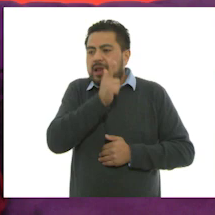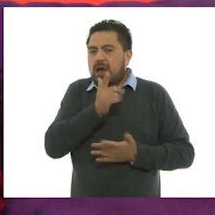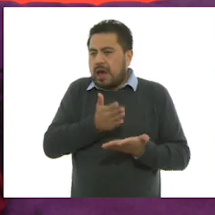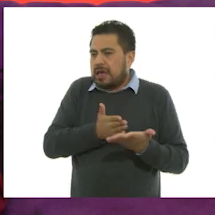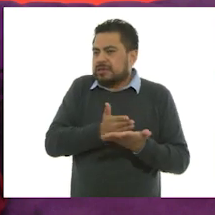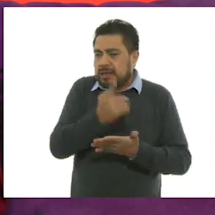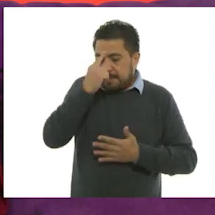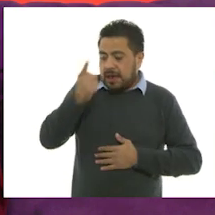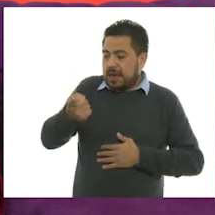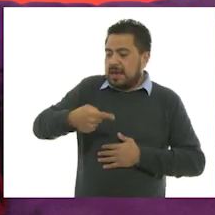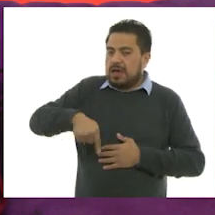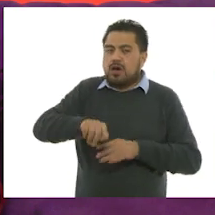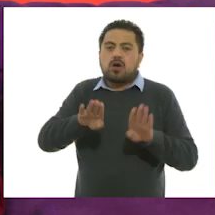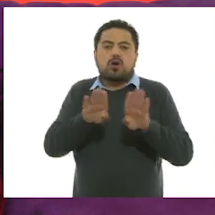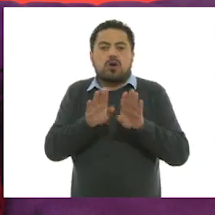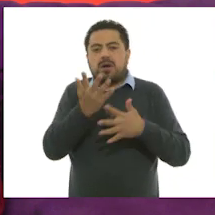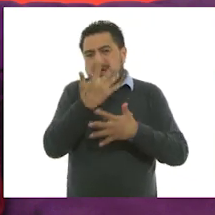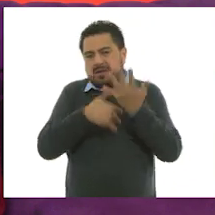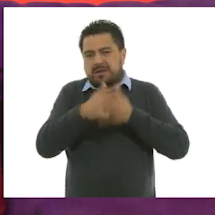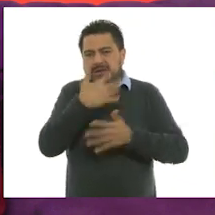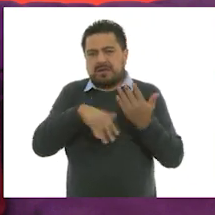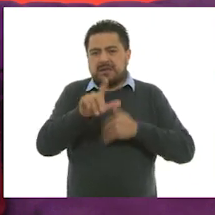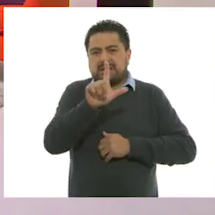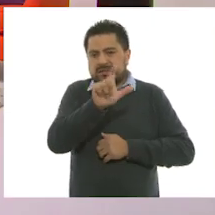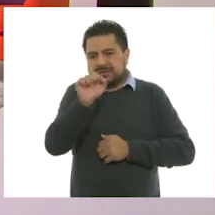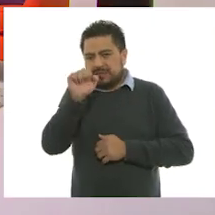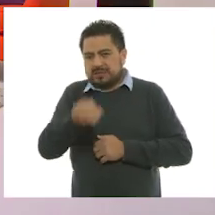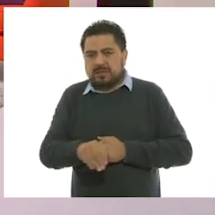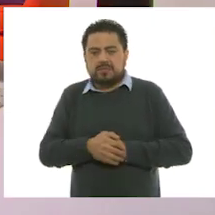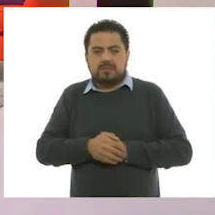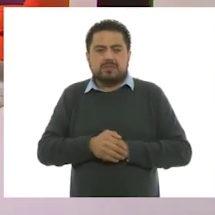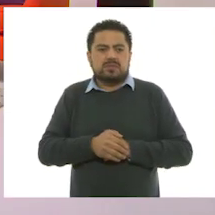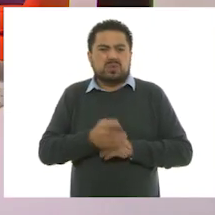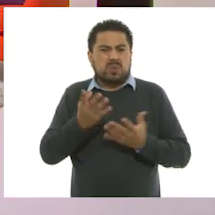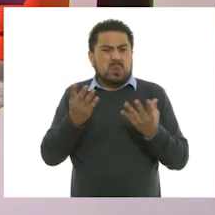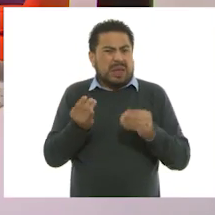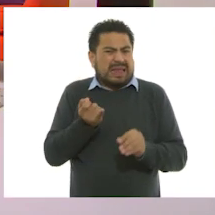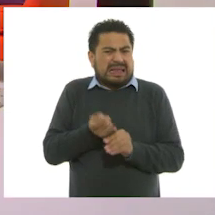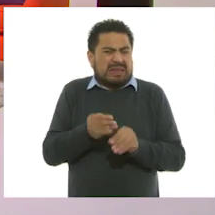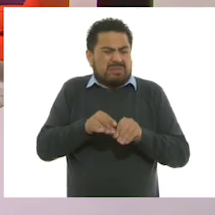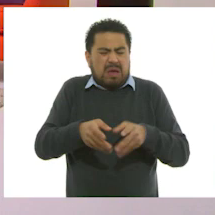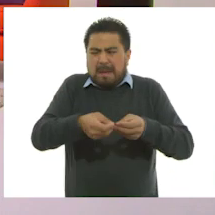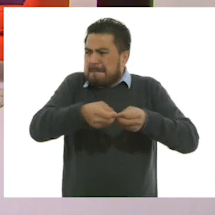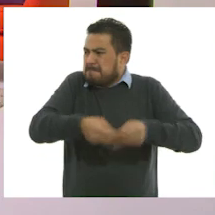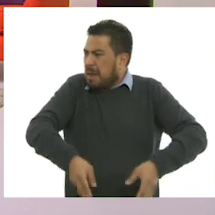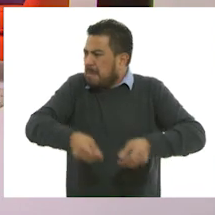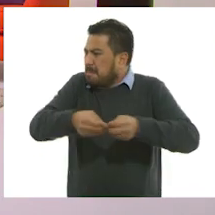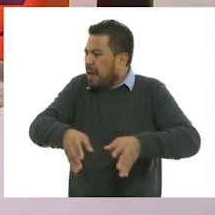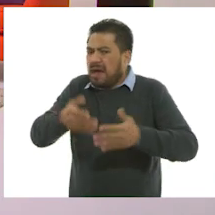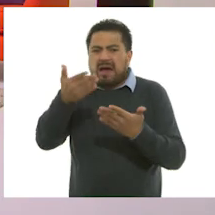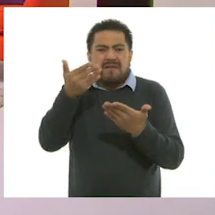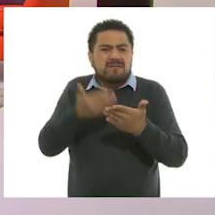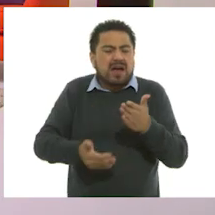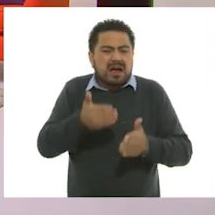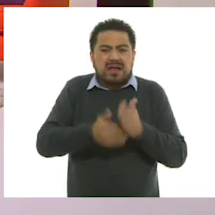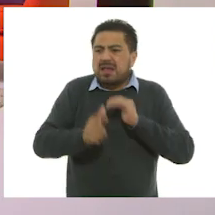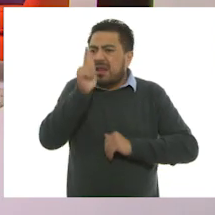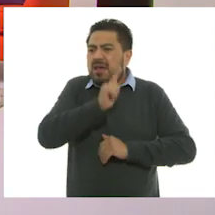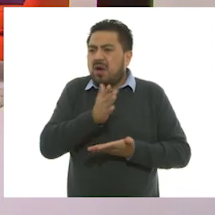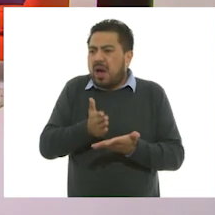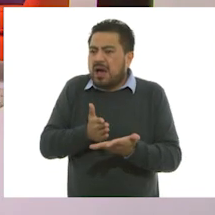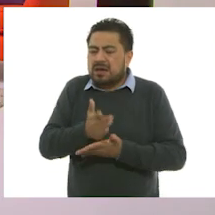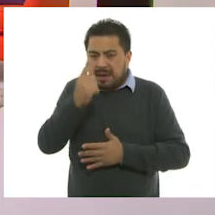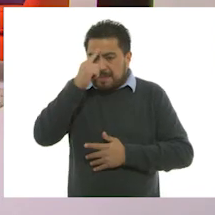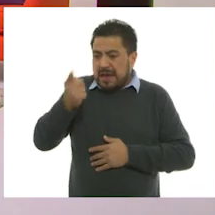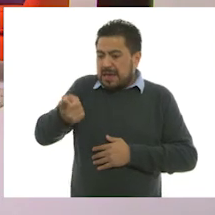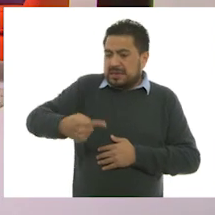ellos, como lo es la lengua de señas mexicana. ¿Cuánta información se pierde al no existir primero una lengua accesible